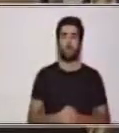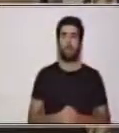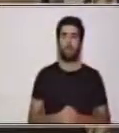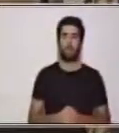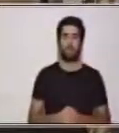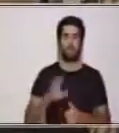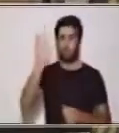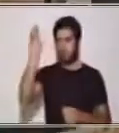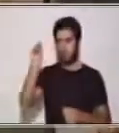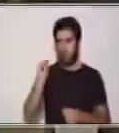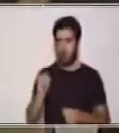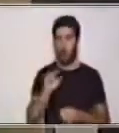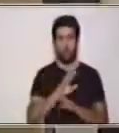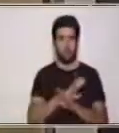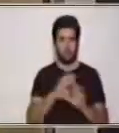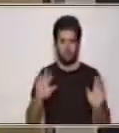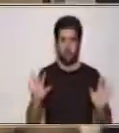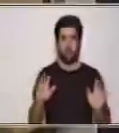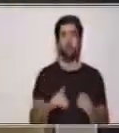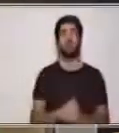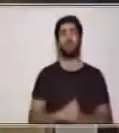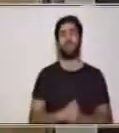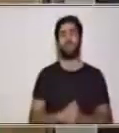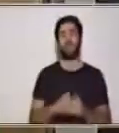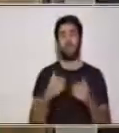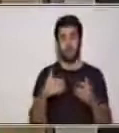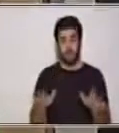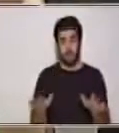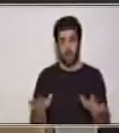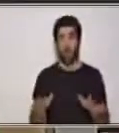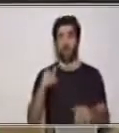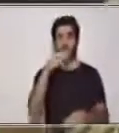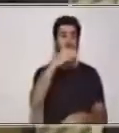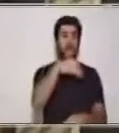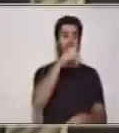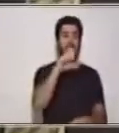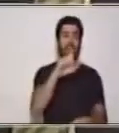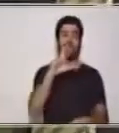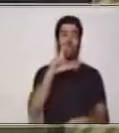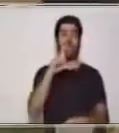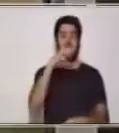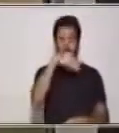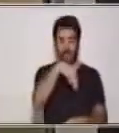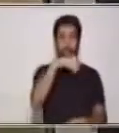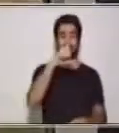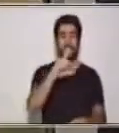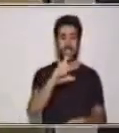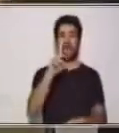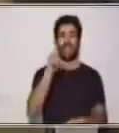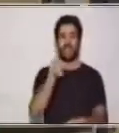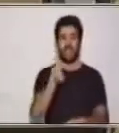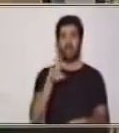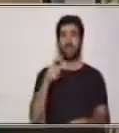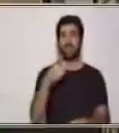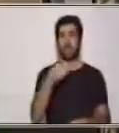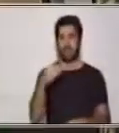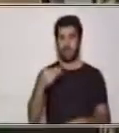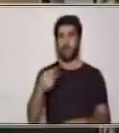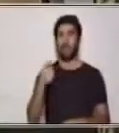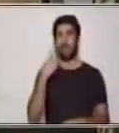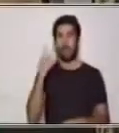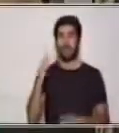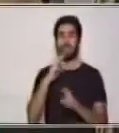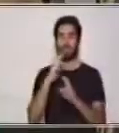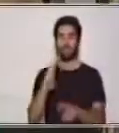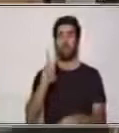la copiamos una vez. Y nuestro máximo común divisor de estos dos términos es 2